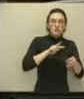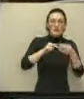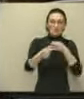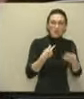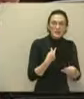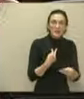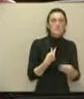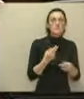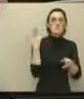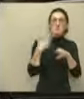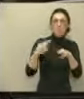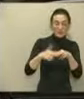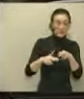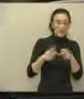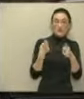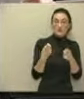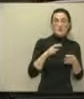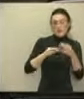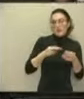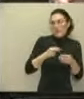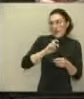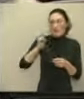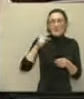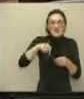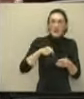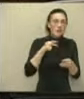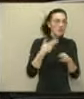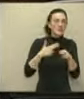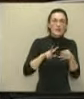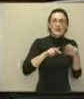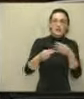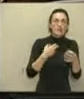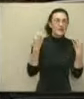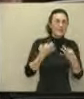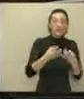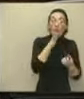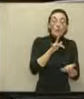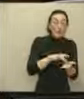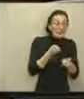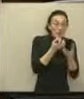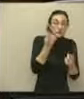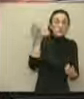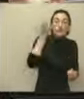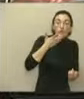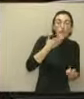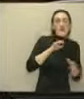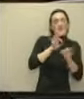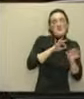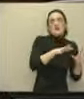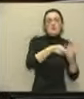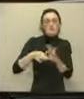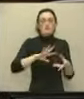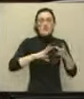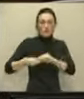Si hay una política en que necesita transparencia, aparte de otras, evidentemente, es esta. Y cuando se conozcan los datos, a partir de ahí, tomar medidas. En